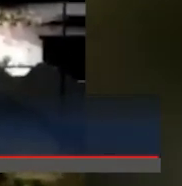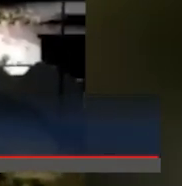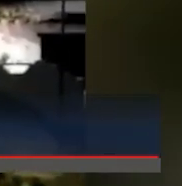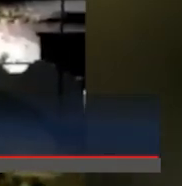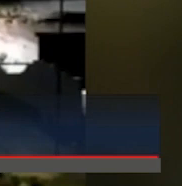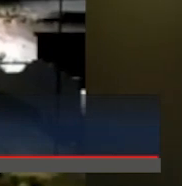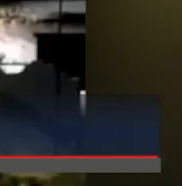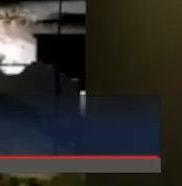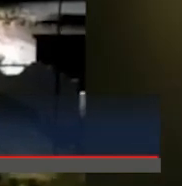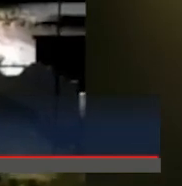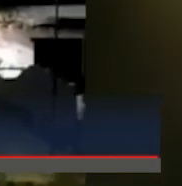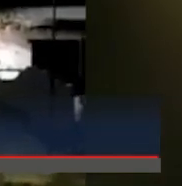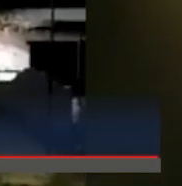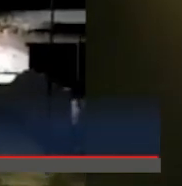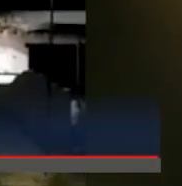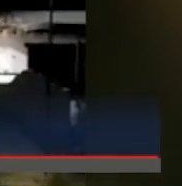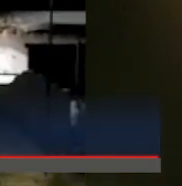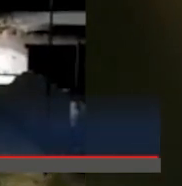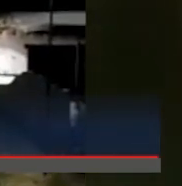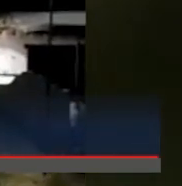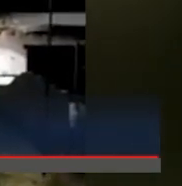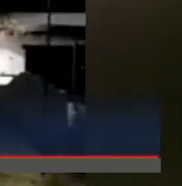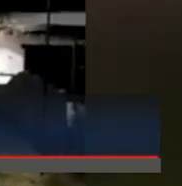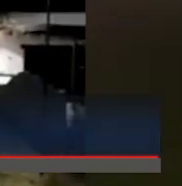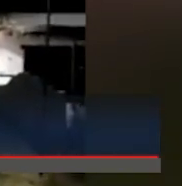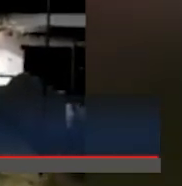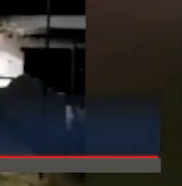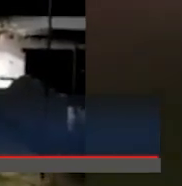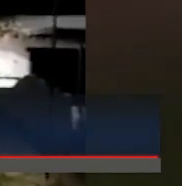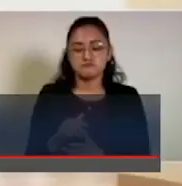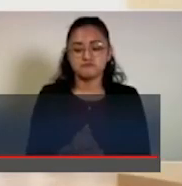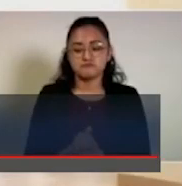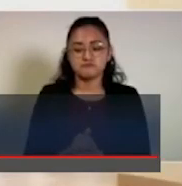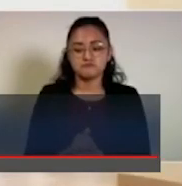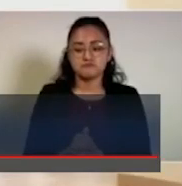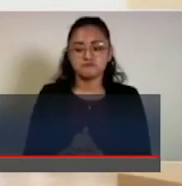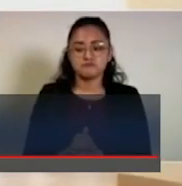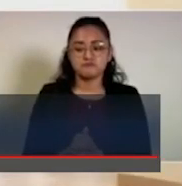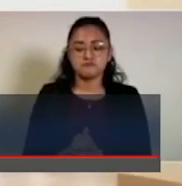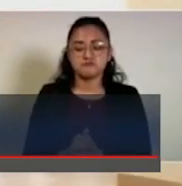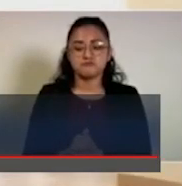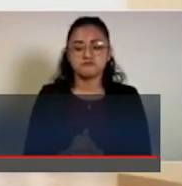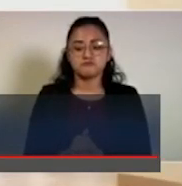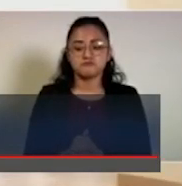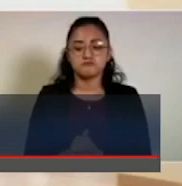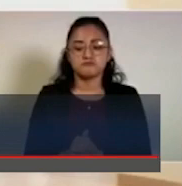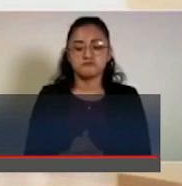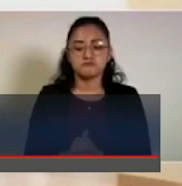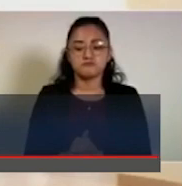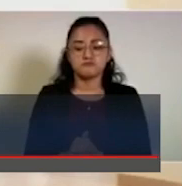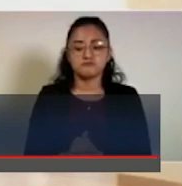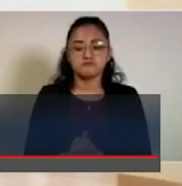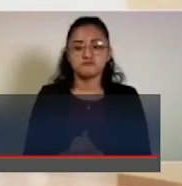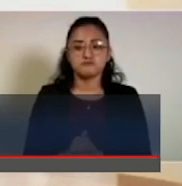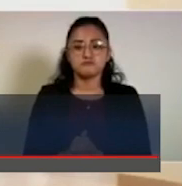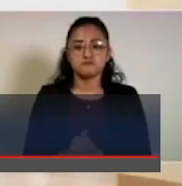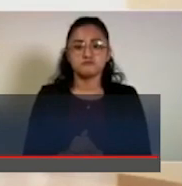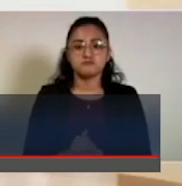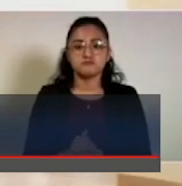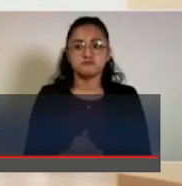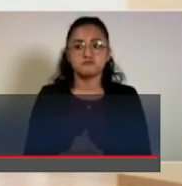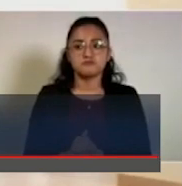fusiles de asalto ingresaron y lo pusieron en libertad que está condenado a